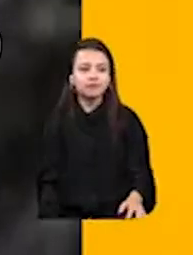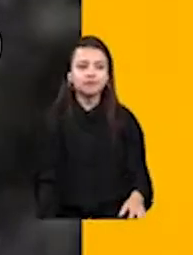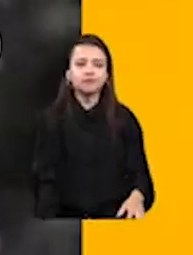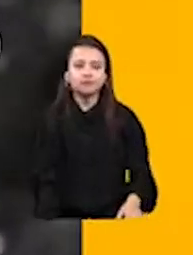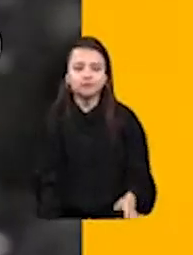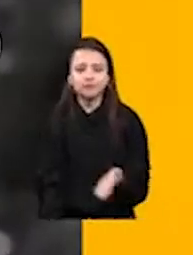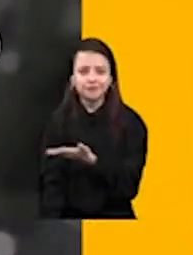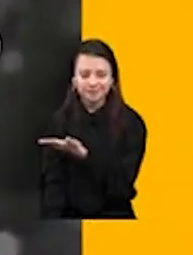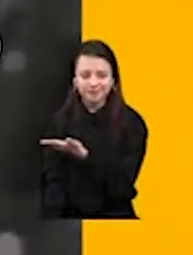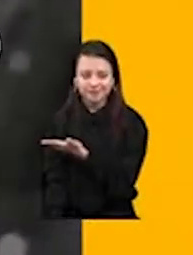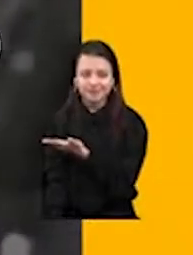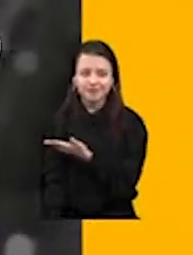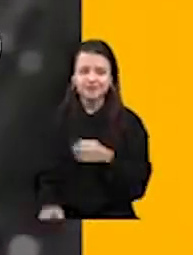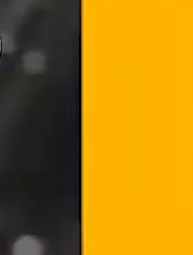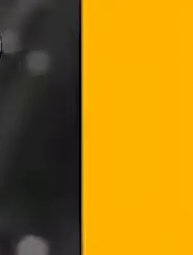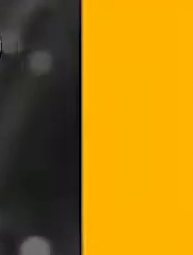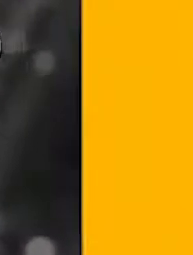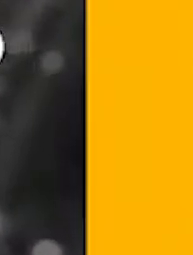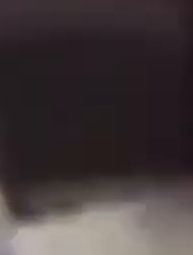Titulares.